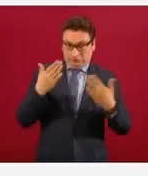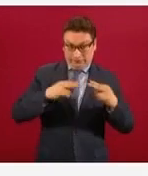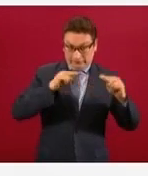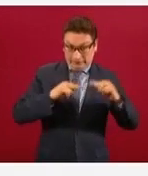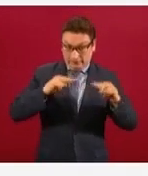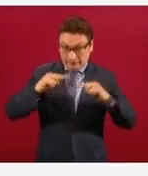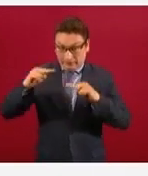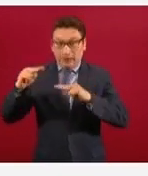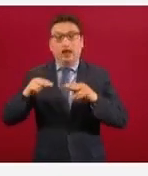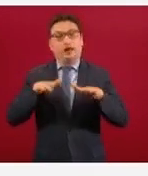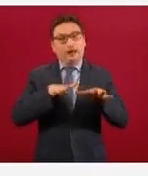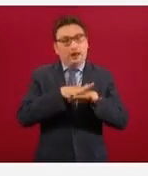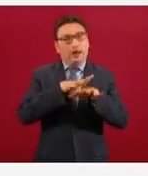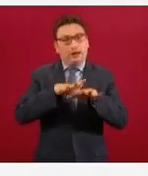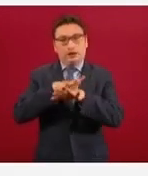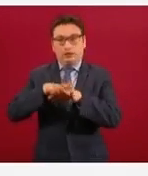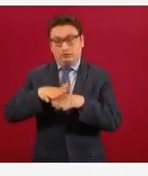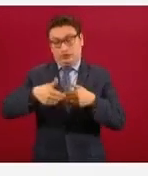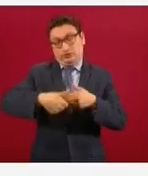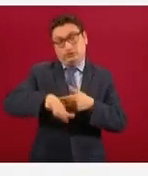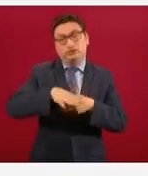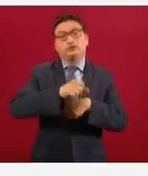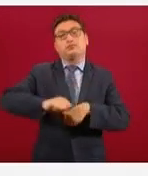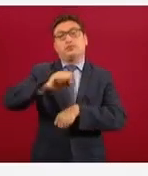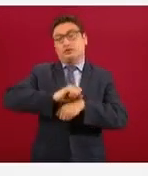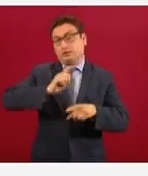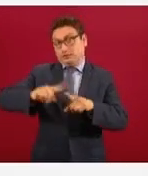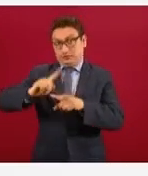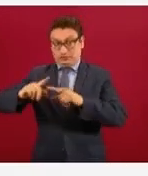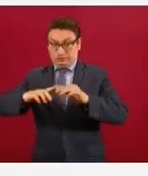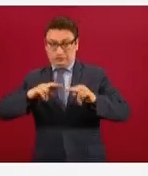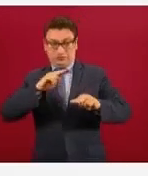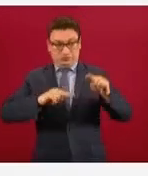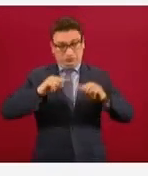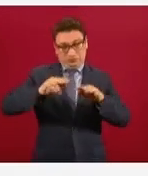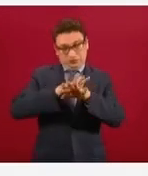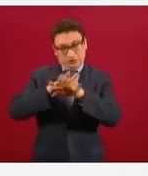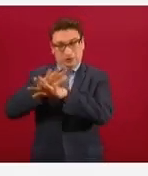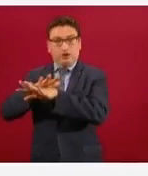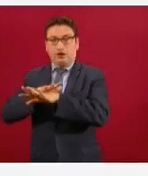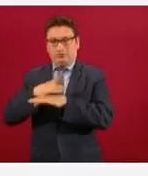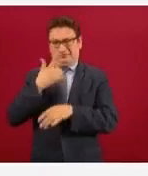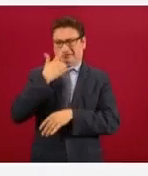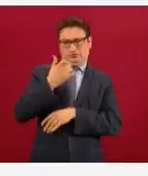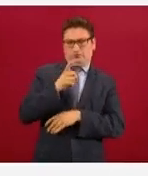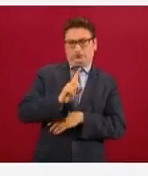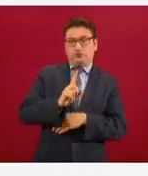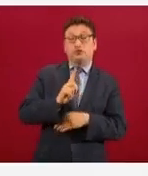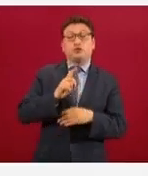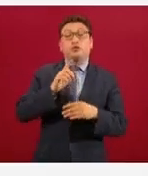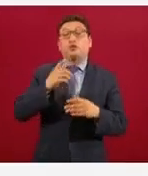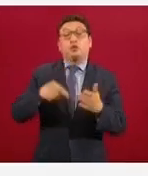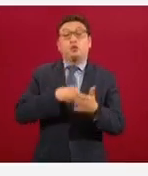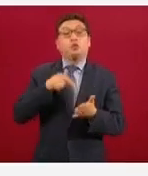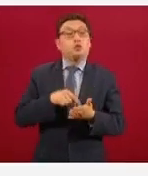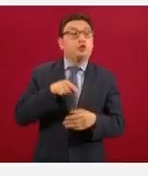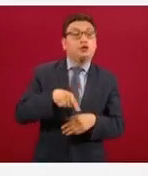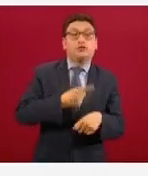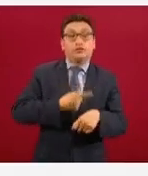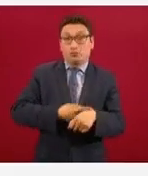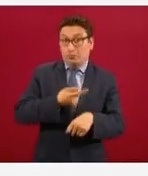ir cambiando a lo largo de las siguientes semanas, y no es raro que cuando hay pocos casos,